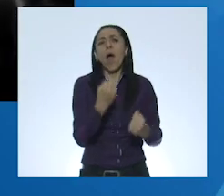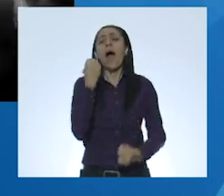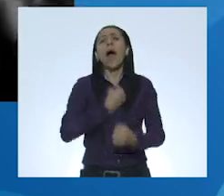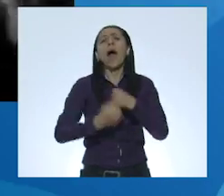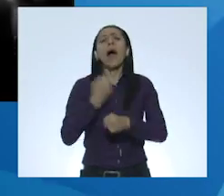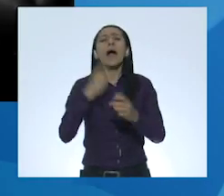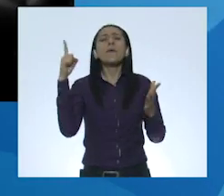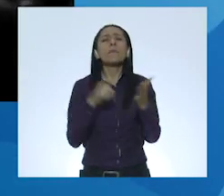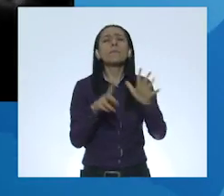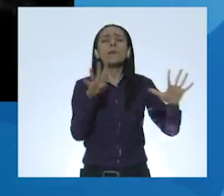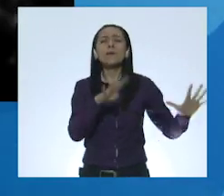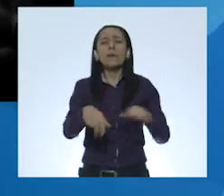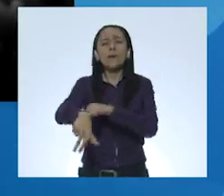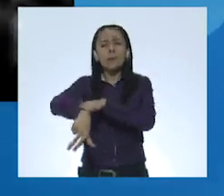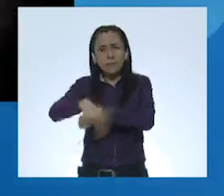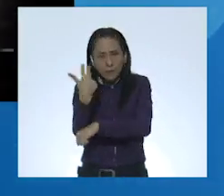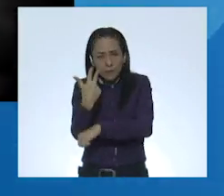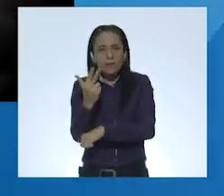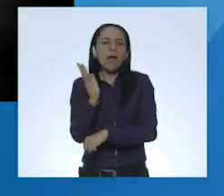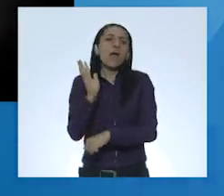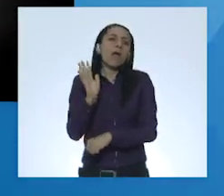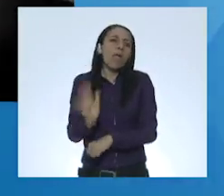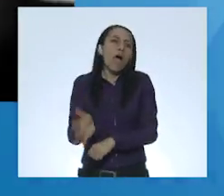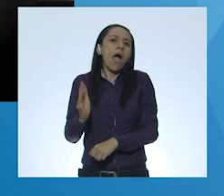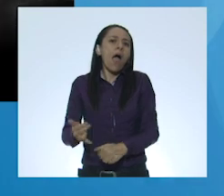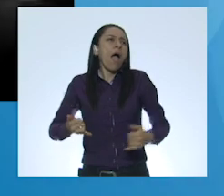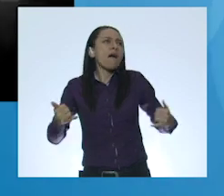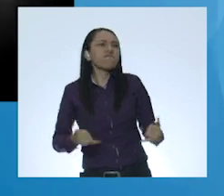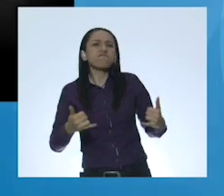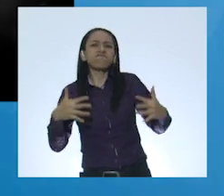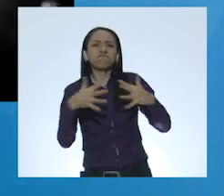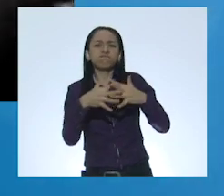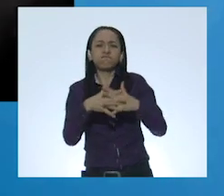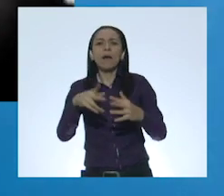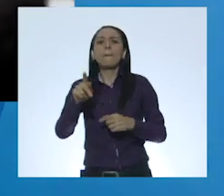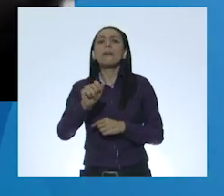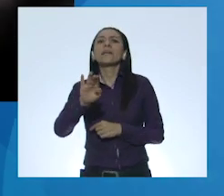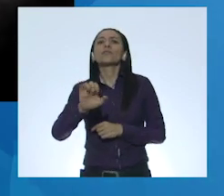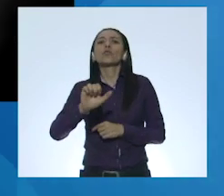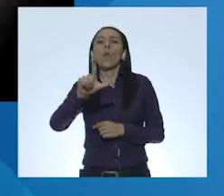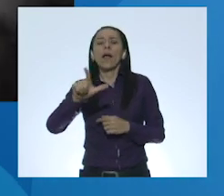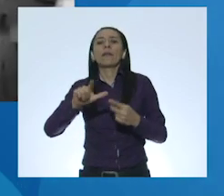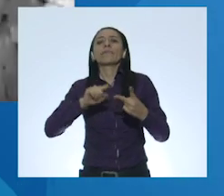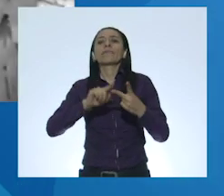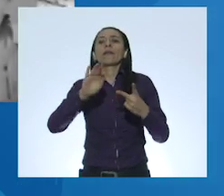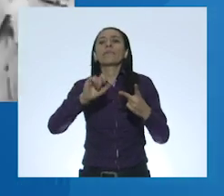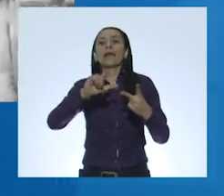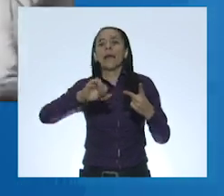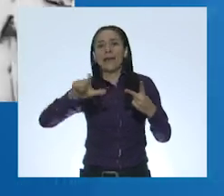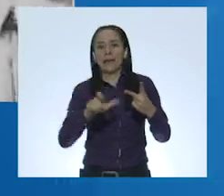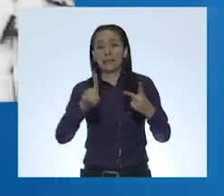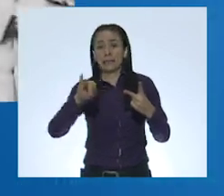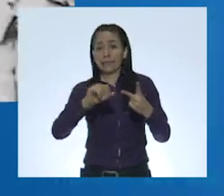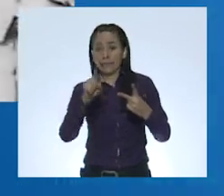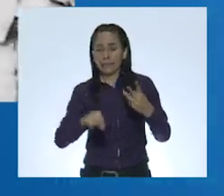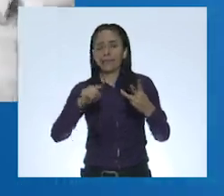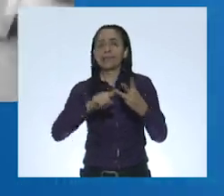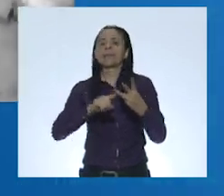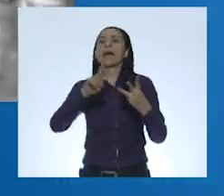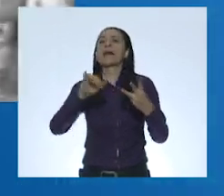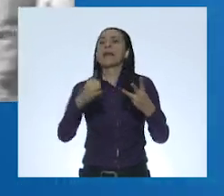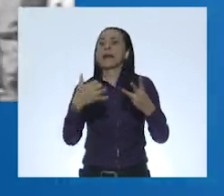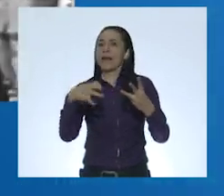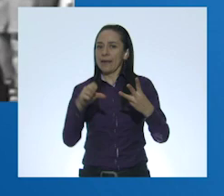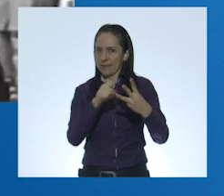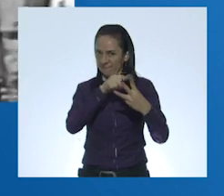1913 ya se habían sucedido diversas sublevaciones como las de Pascual Orozco, Félix Díaz y Bernardo Reyes, que fueron